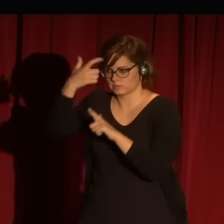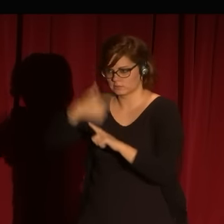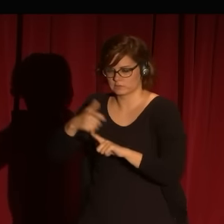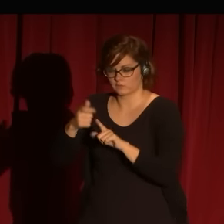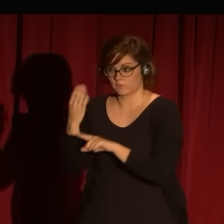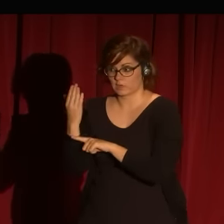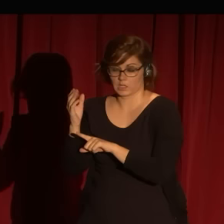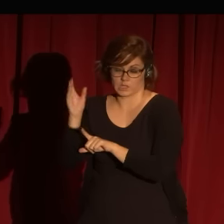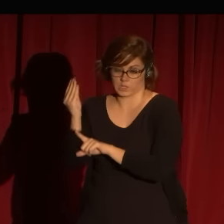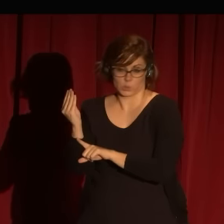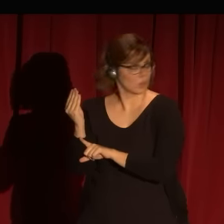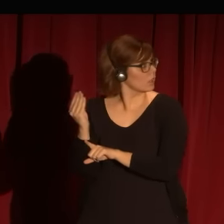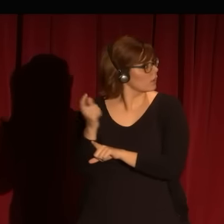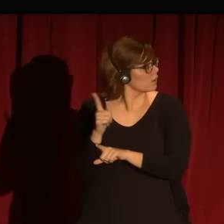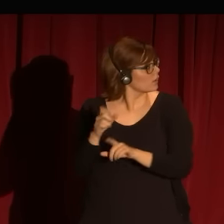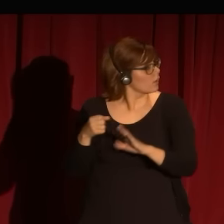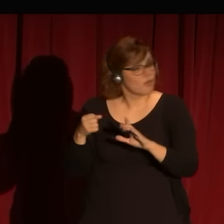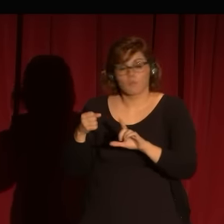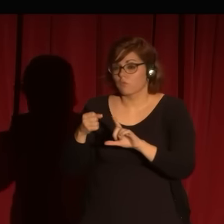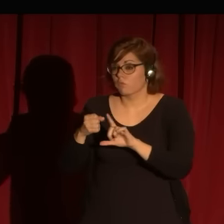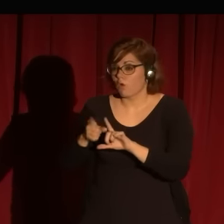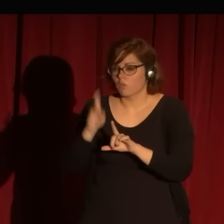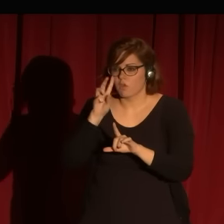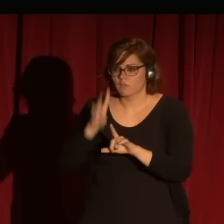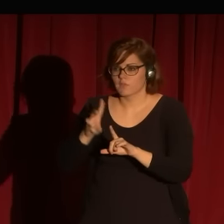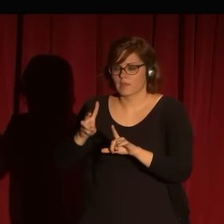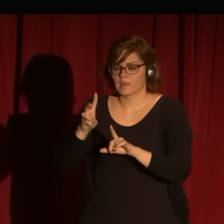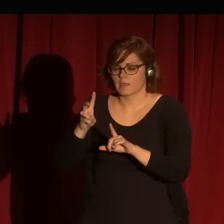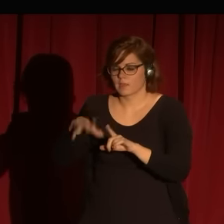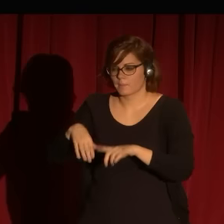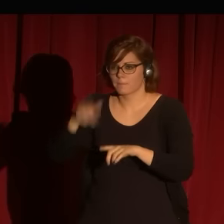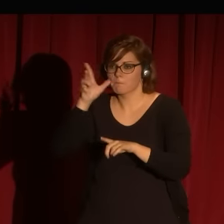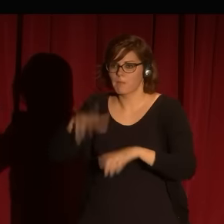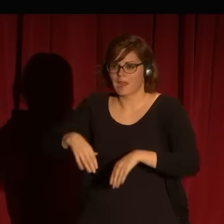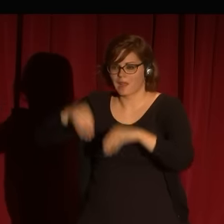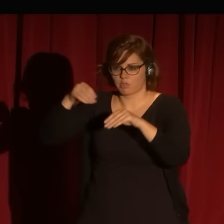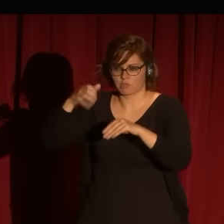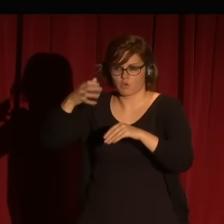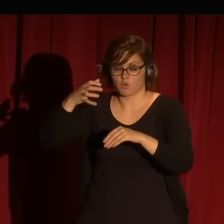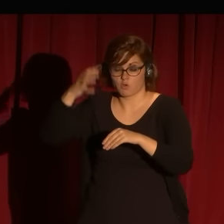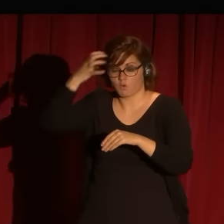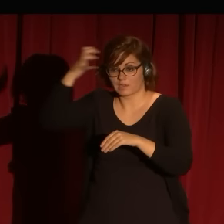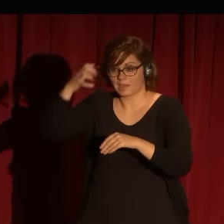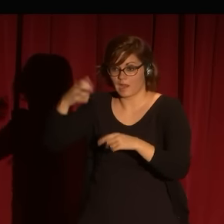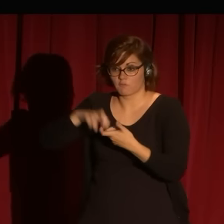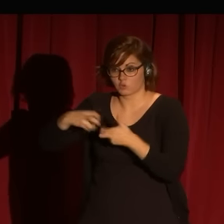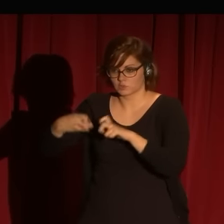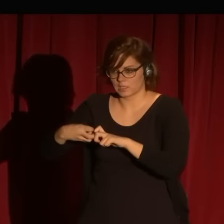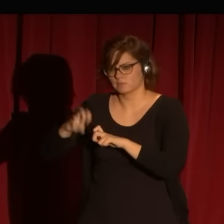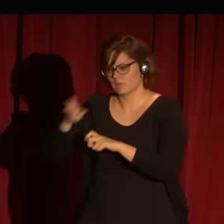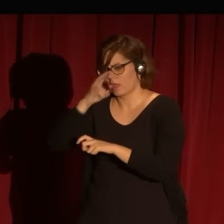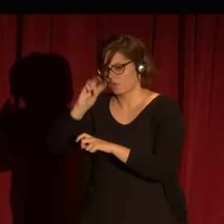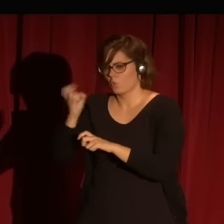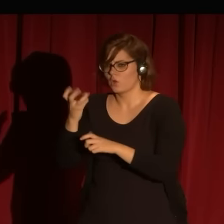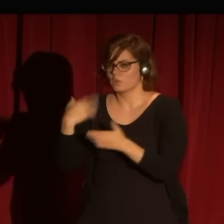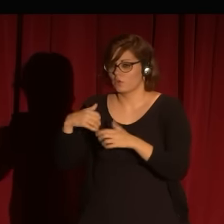por el arco al al fondo el Palacio de cuden berg en Bruselas el Palacio real de Bruselas el anterior era el Palacio de mariemont que también existía también se quemó en las